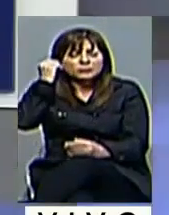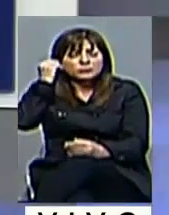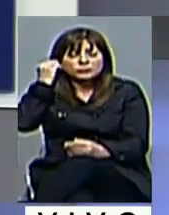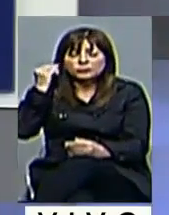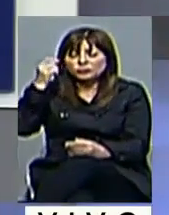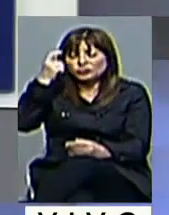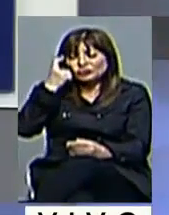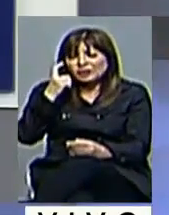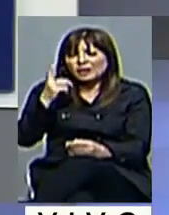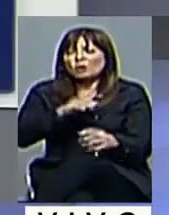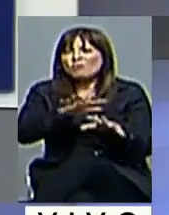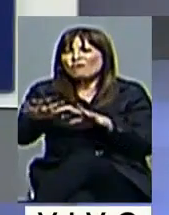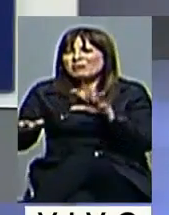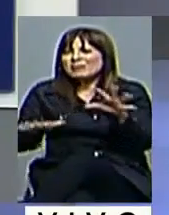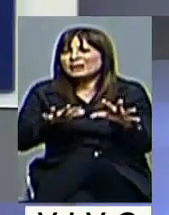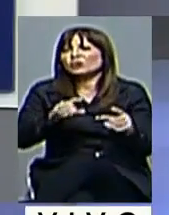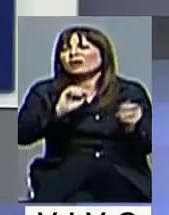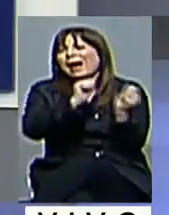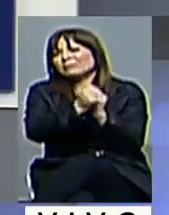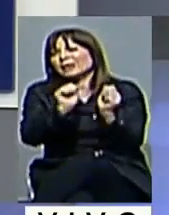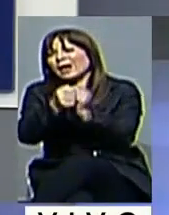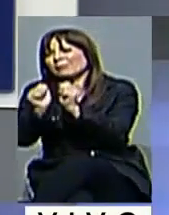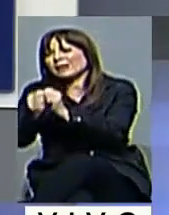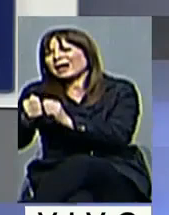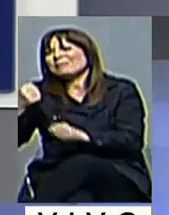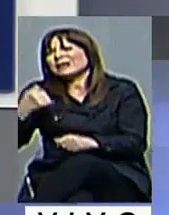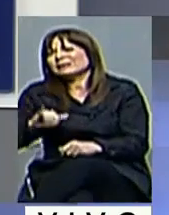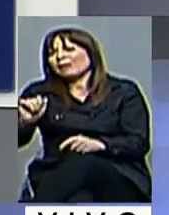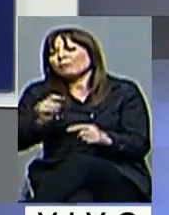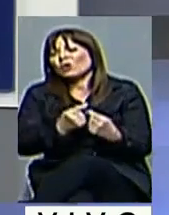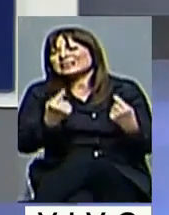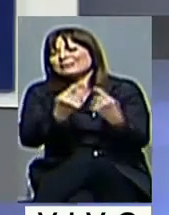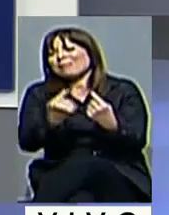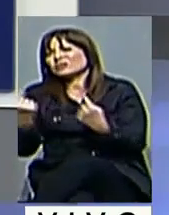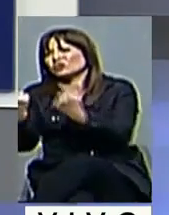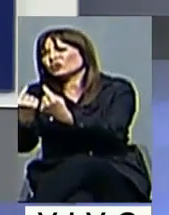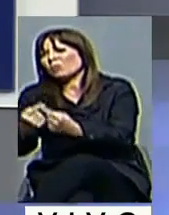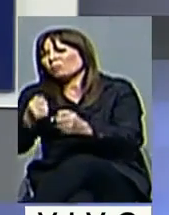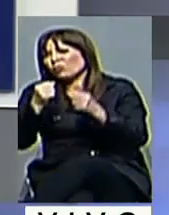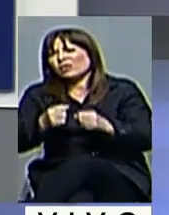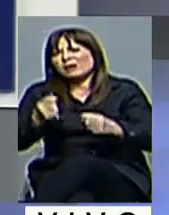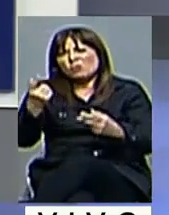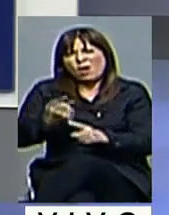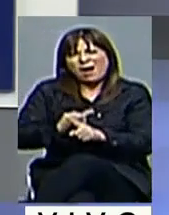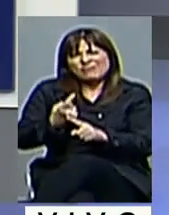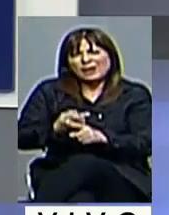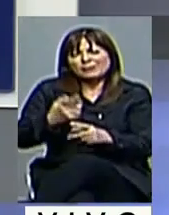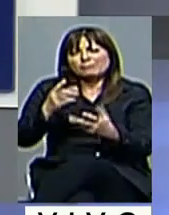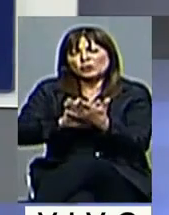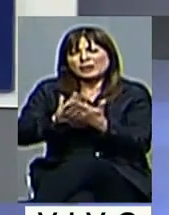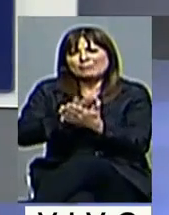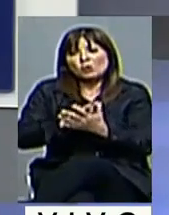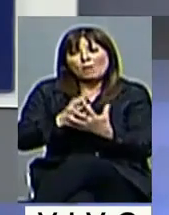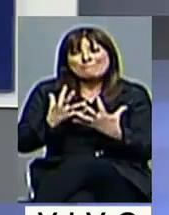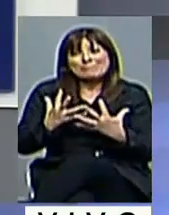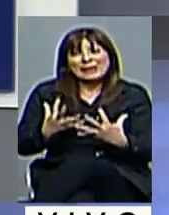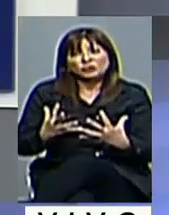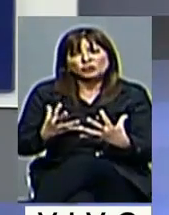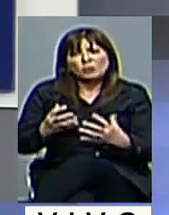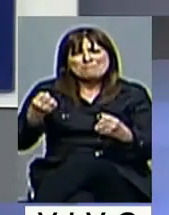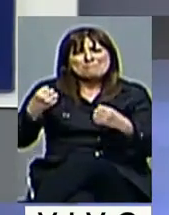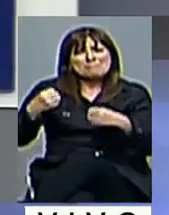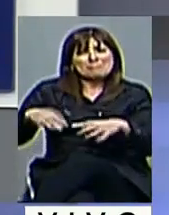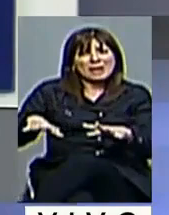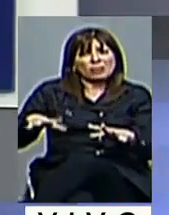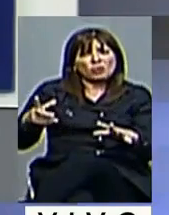son itinerantes en el tiempo y en los espacios, por lo tanto podemos hablar del peso que tiene o del peso que perdió frente a una elección